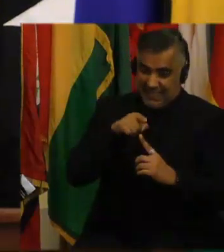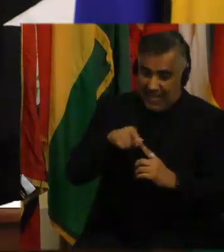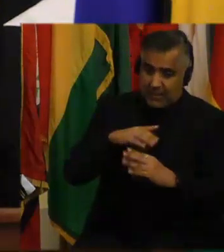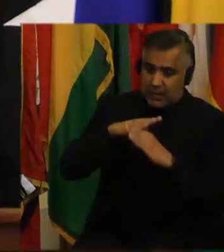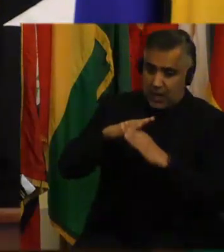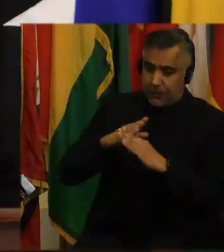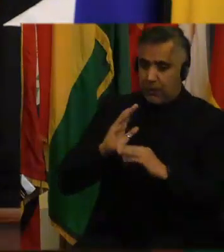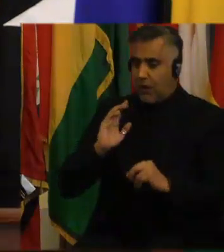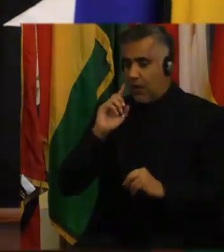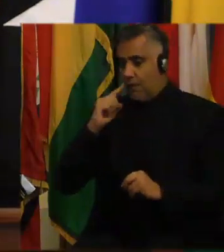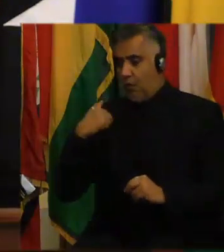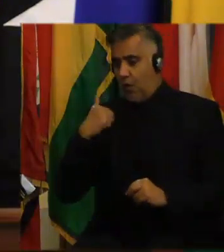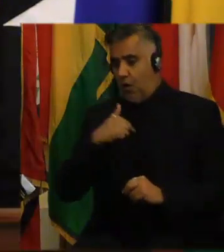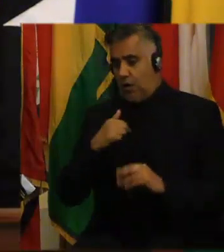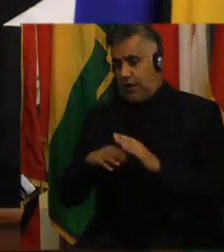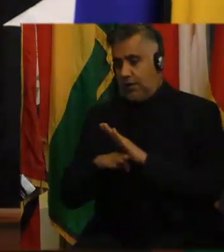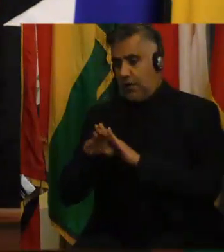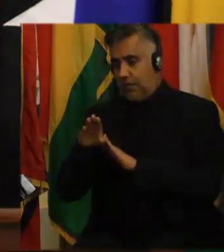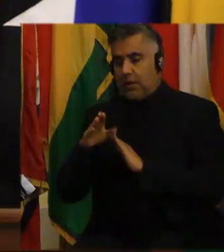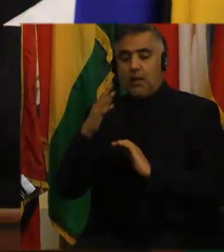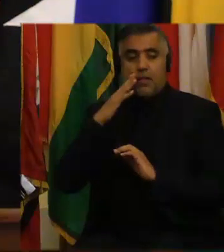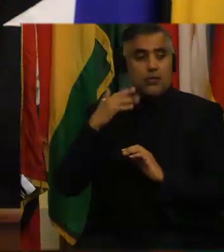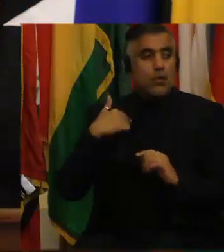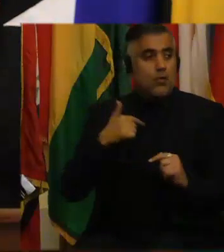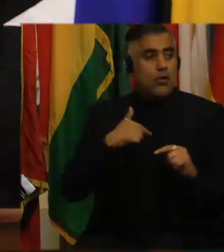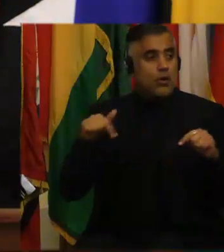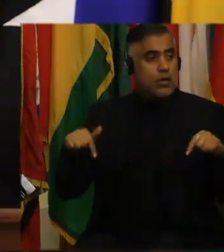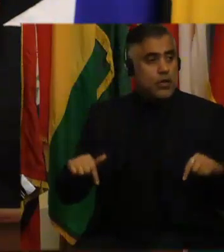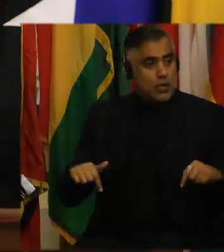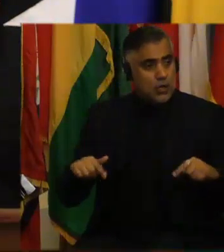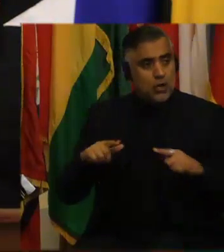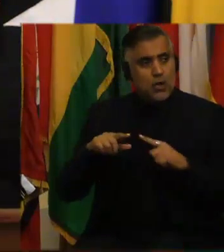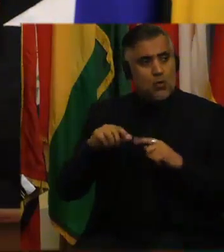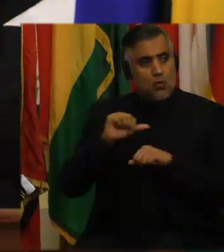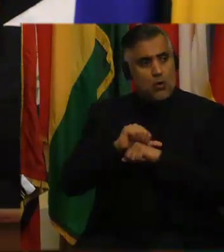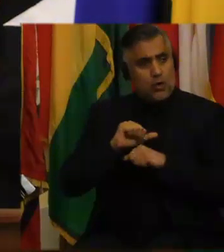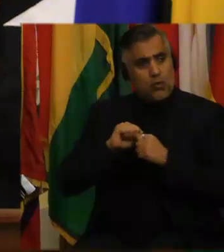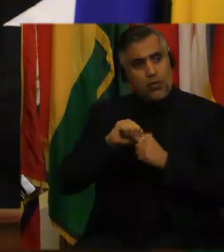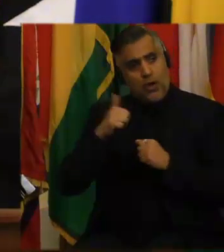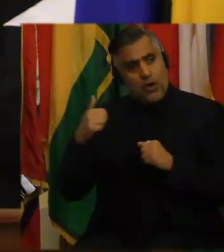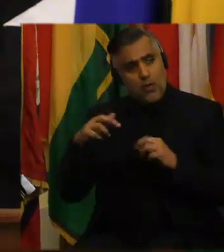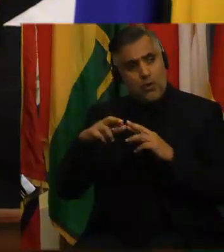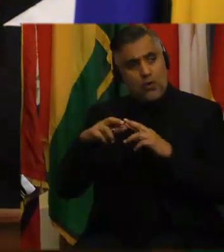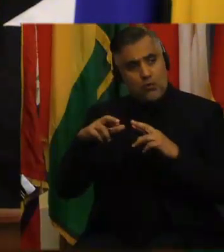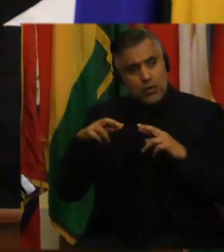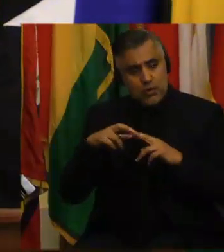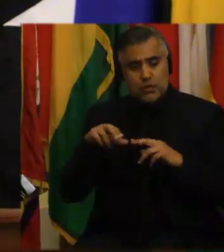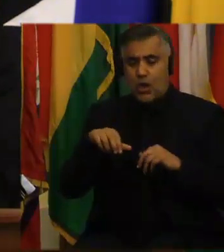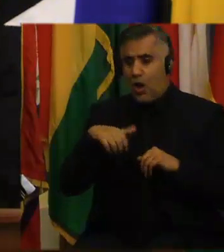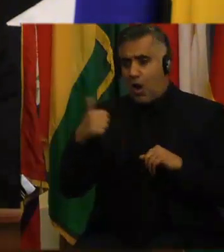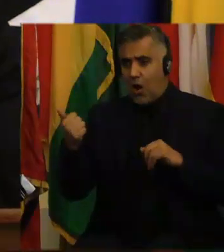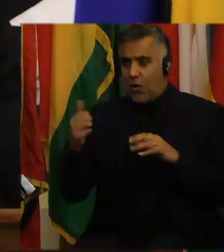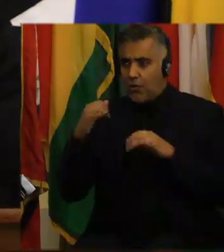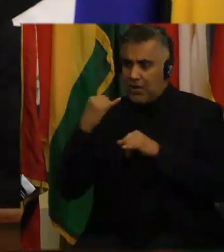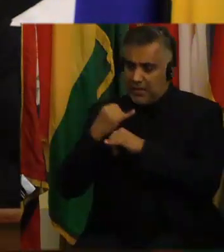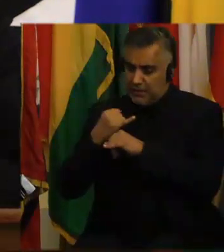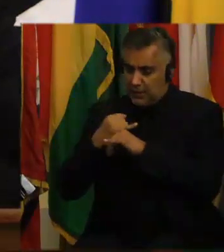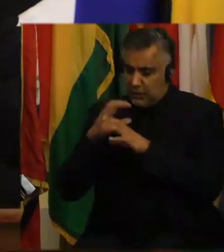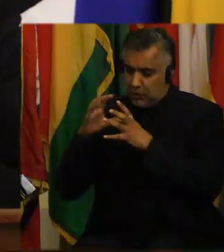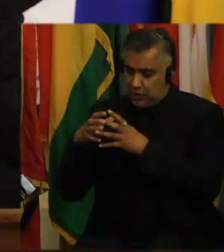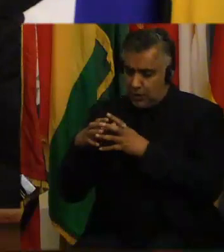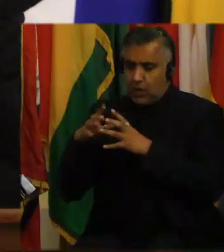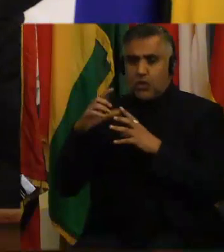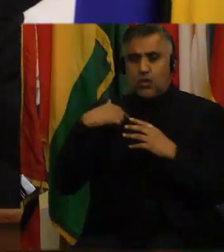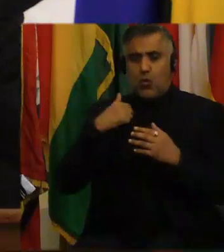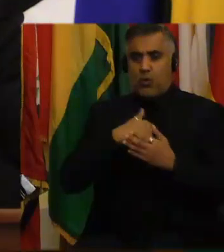internacionales y regionales especializados en combatir la violencia contra las mujeres, porque estamos seguros que es esencial avanzar